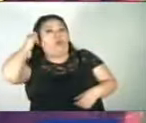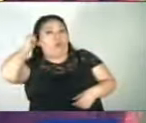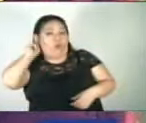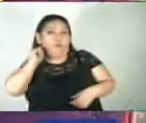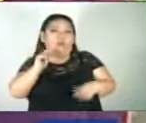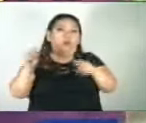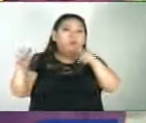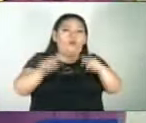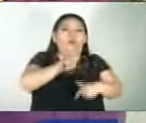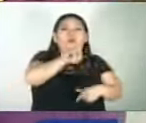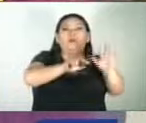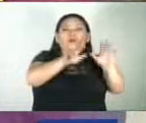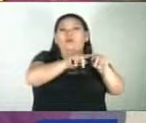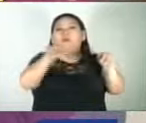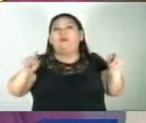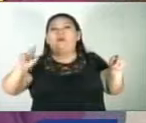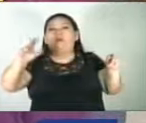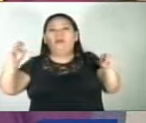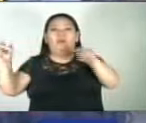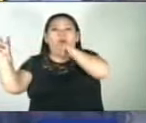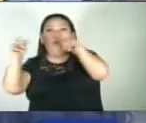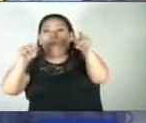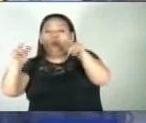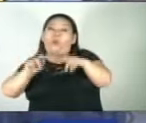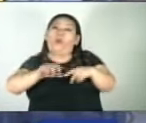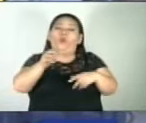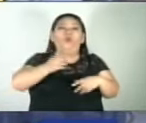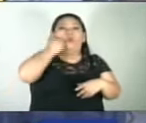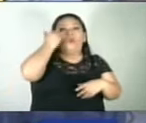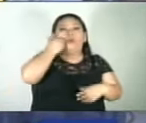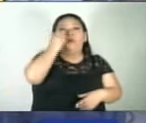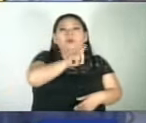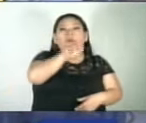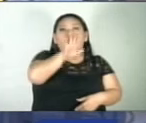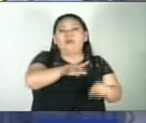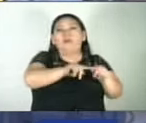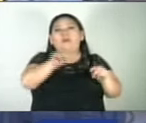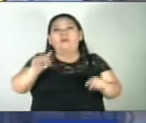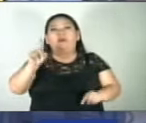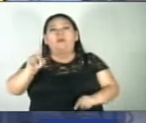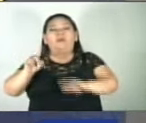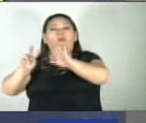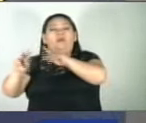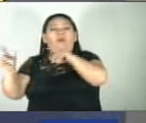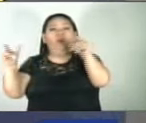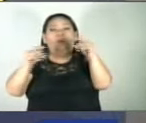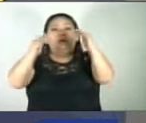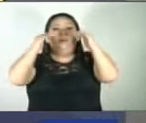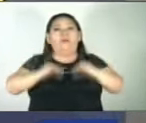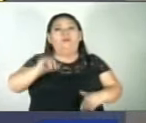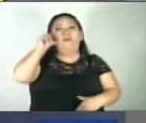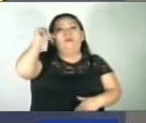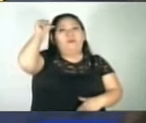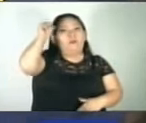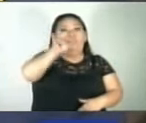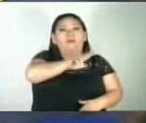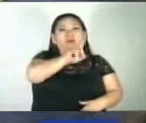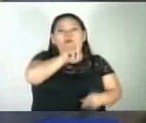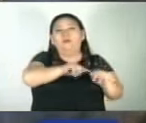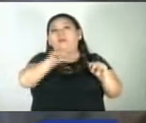los 18 y 30 años, seguido de otros adolescentes de entre los 15 a 17 y por adultos de entre los 31 a